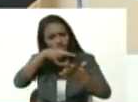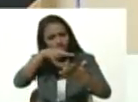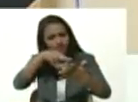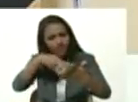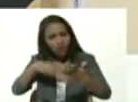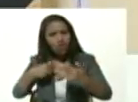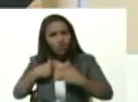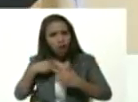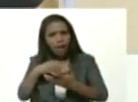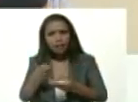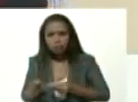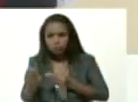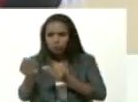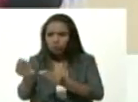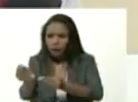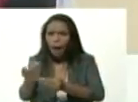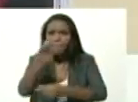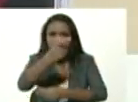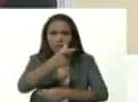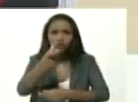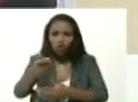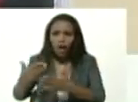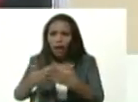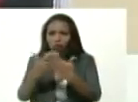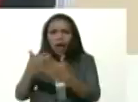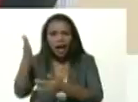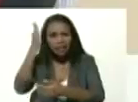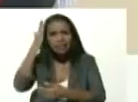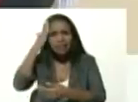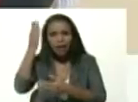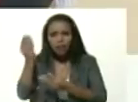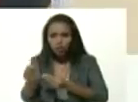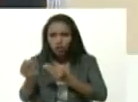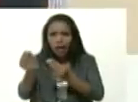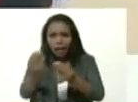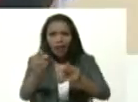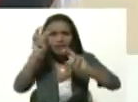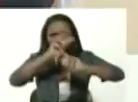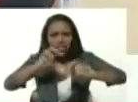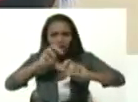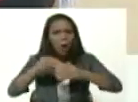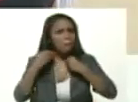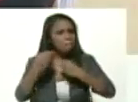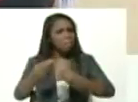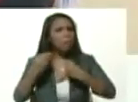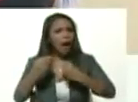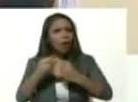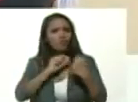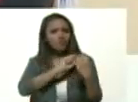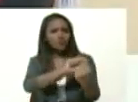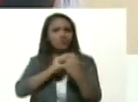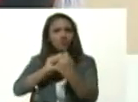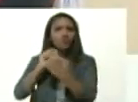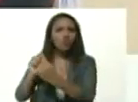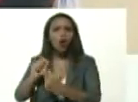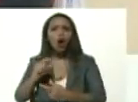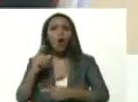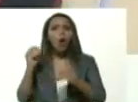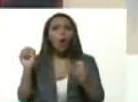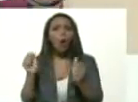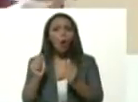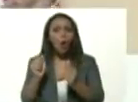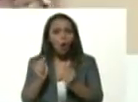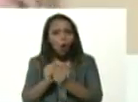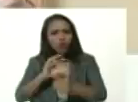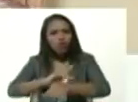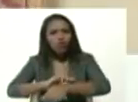se lo entregué a gente estudiosa, a gente que sabe, a investigadores, para que debatan con el doctor Sirio